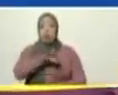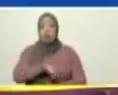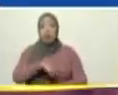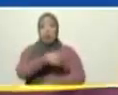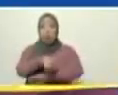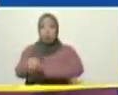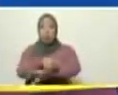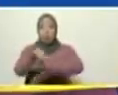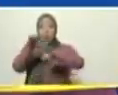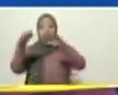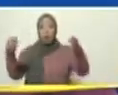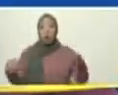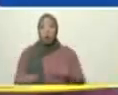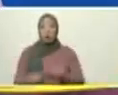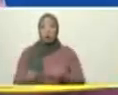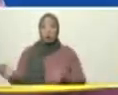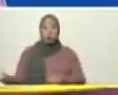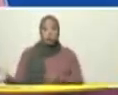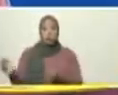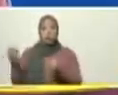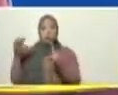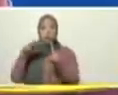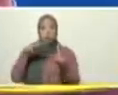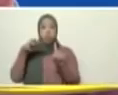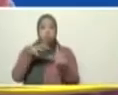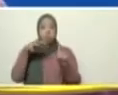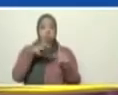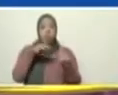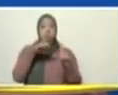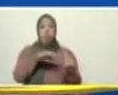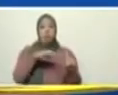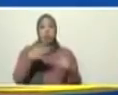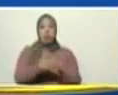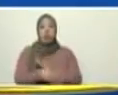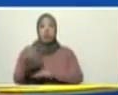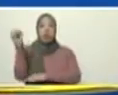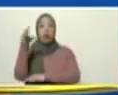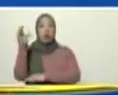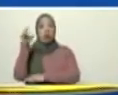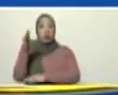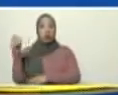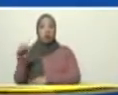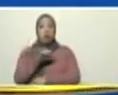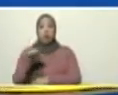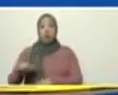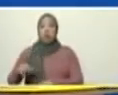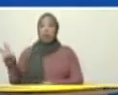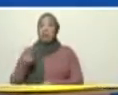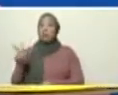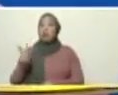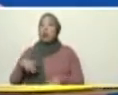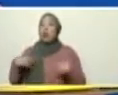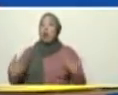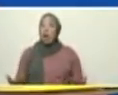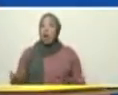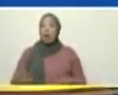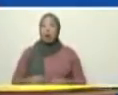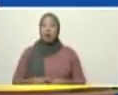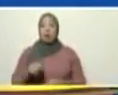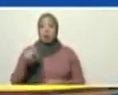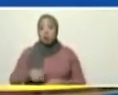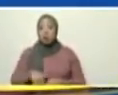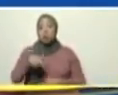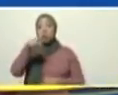reconocer al gobierno golpista que había cerrado el Parlamento venezolano y que había derrocado un gobierno